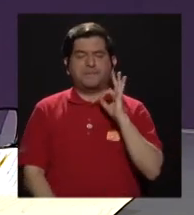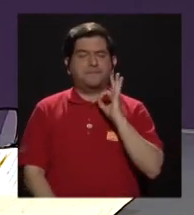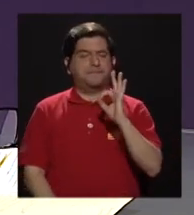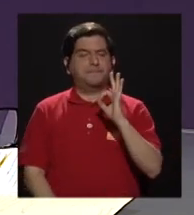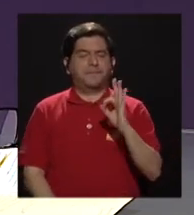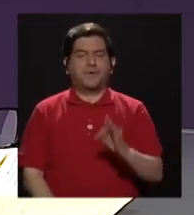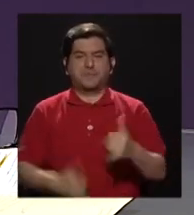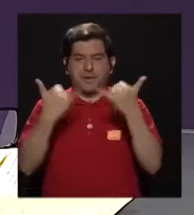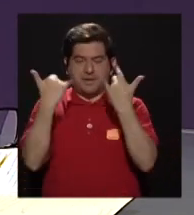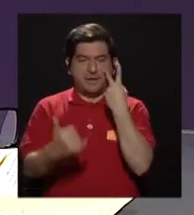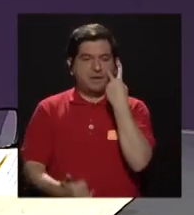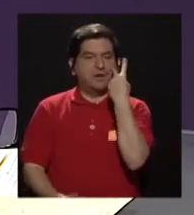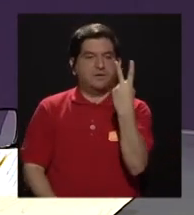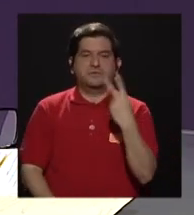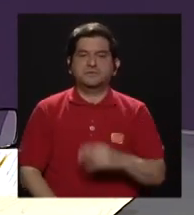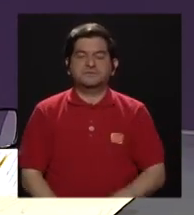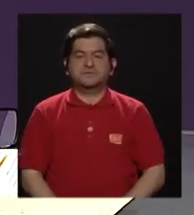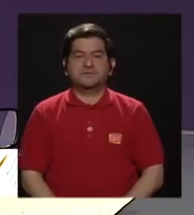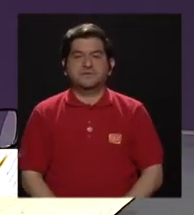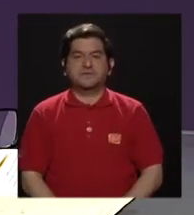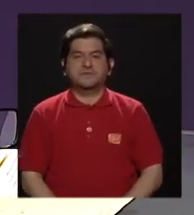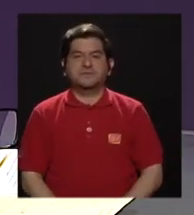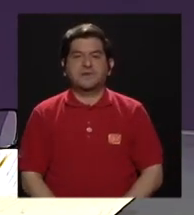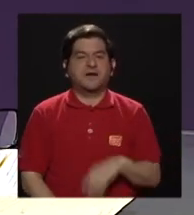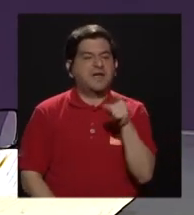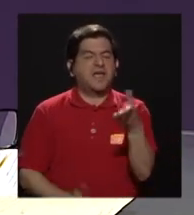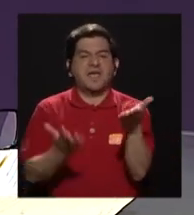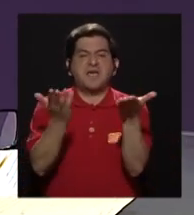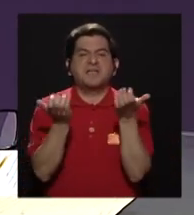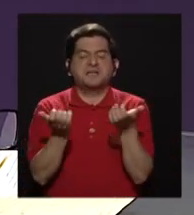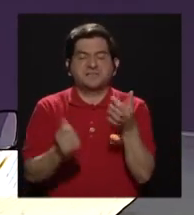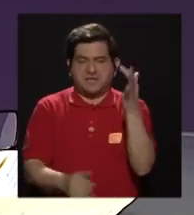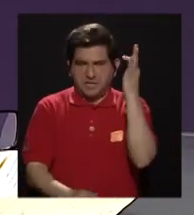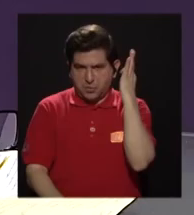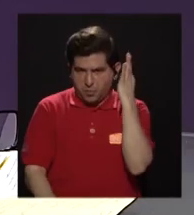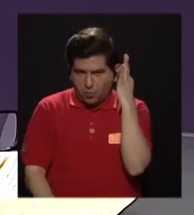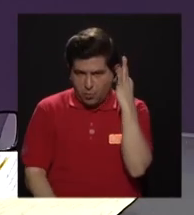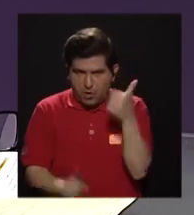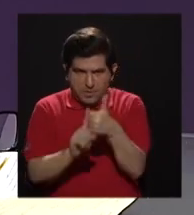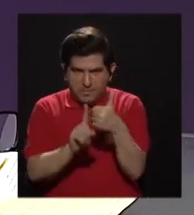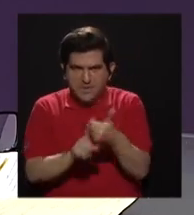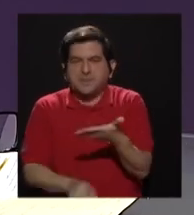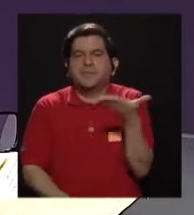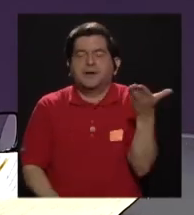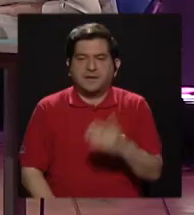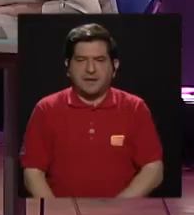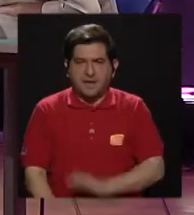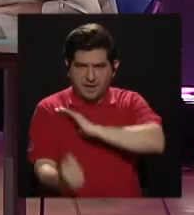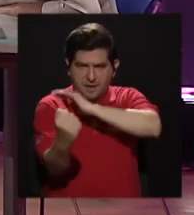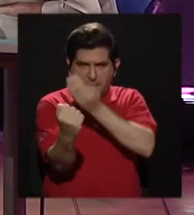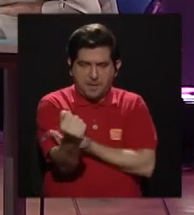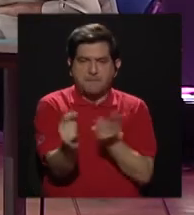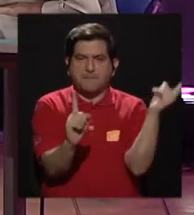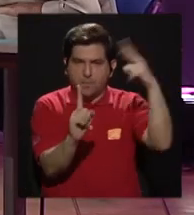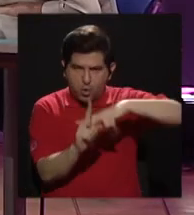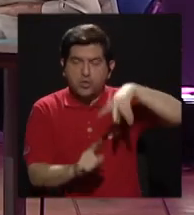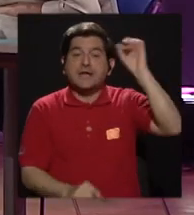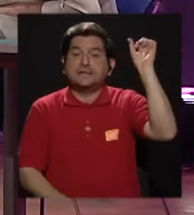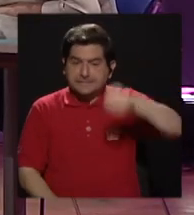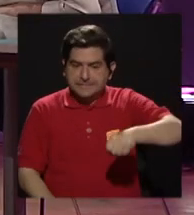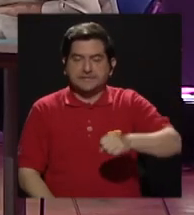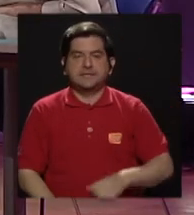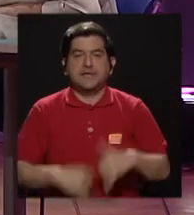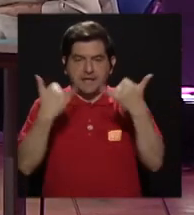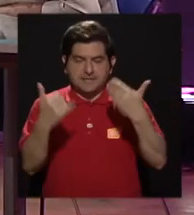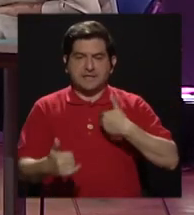que ya miren cuál es el norte, qué es lo que ellas quieren como mujeres. Empoderarlas. No, sí, empoderarlas, sí, porque ellas